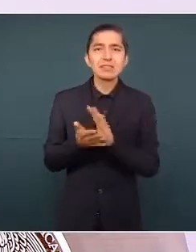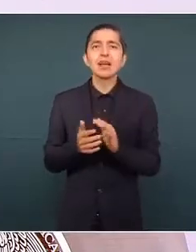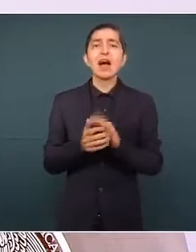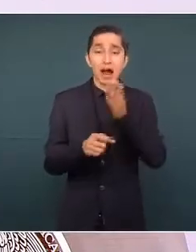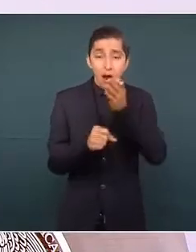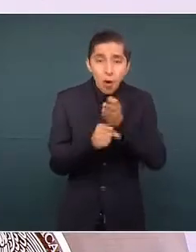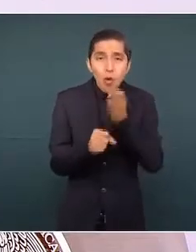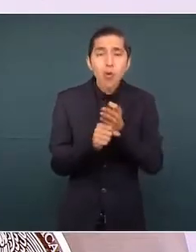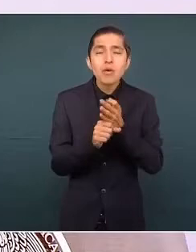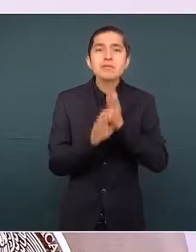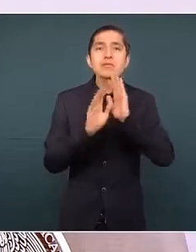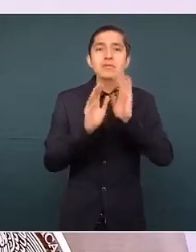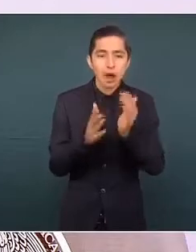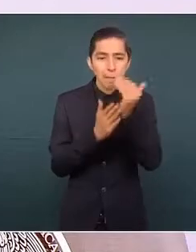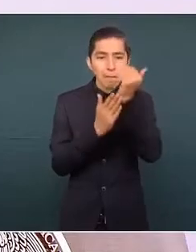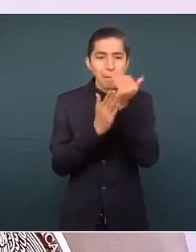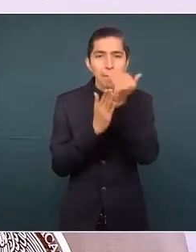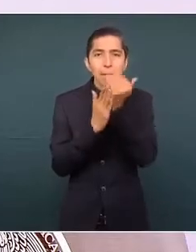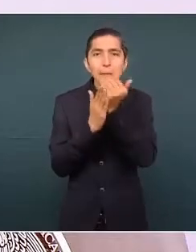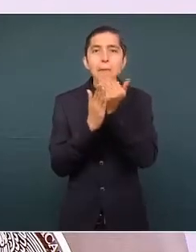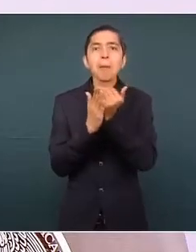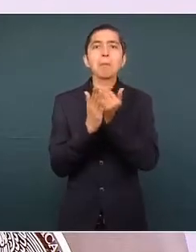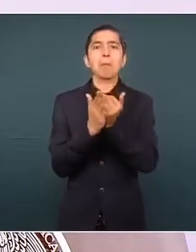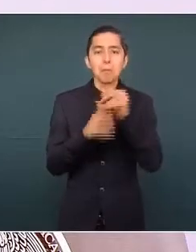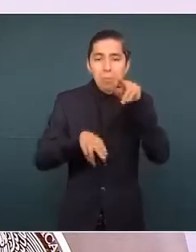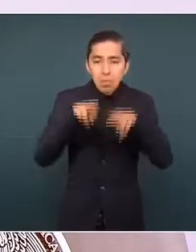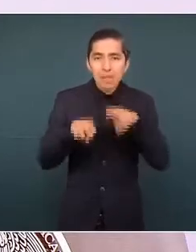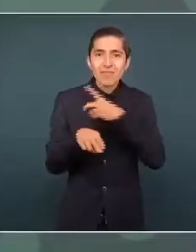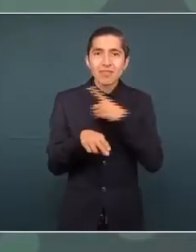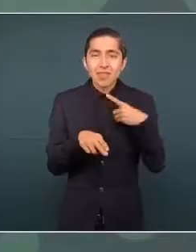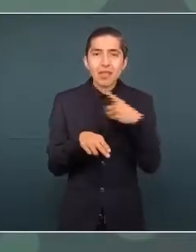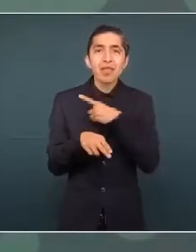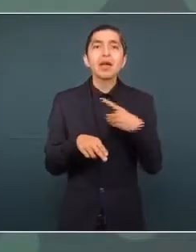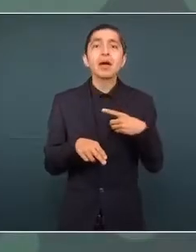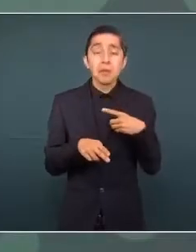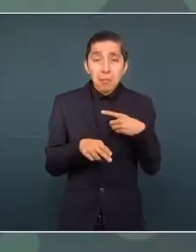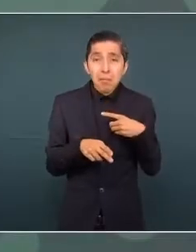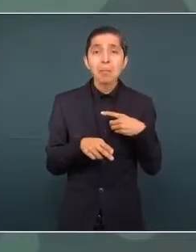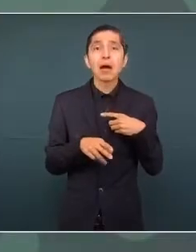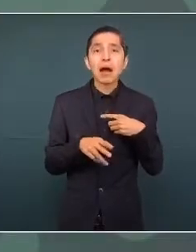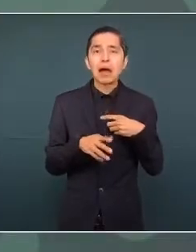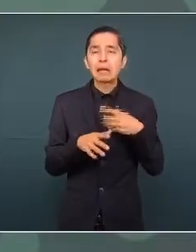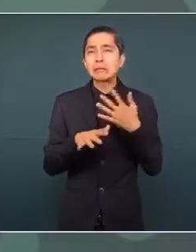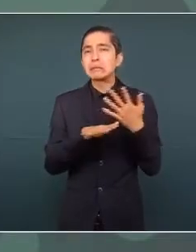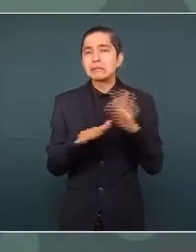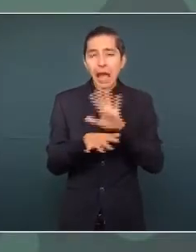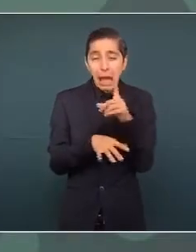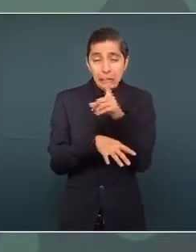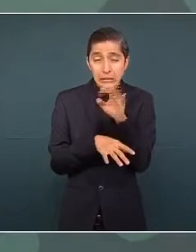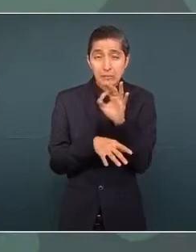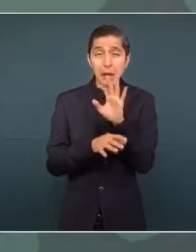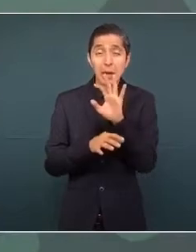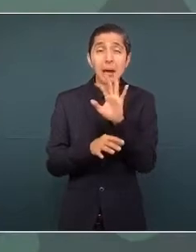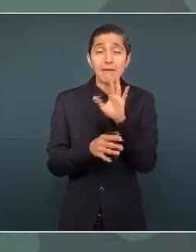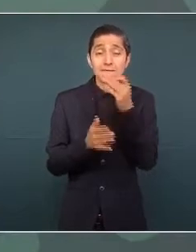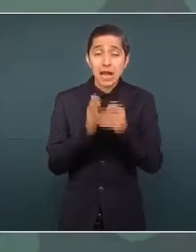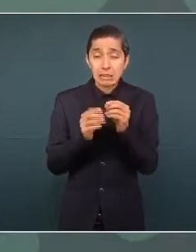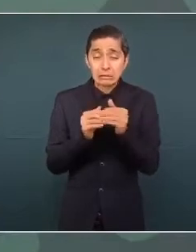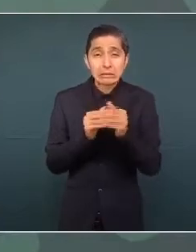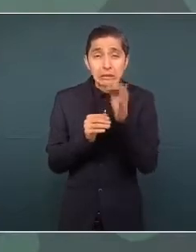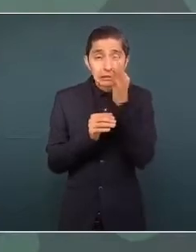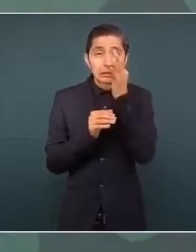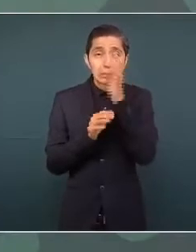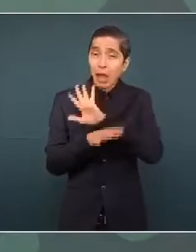te digo que hemos bajado estos niveles. La deuda contingente prácticamente la hemos cubierto, y de la